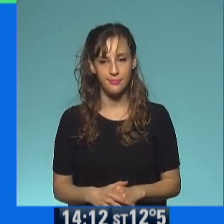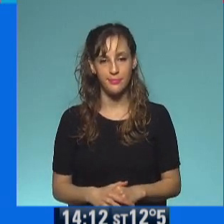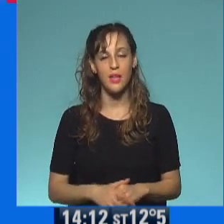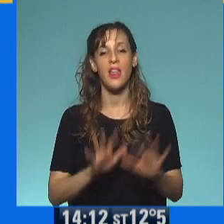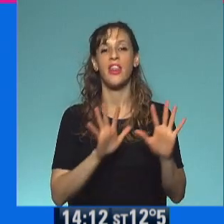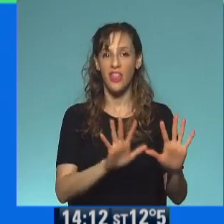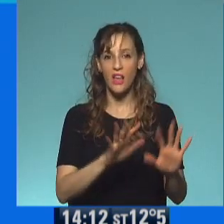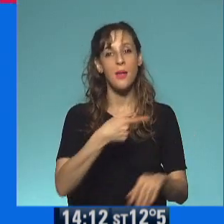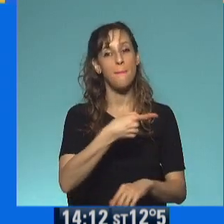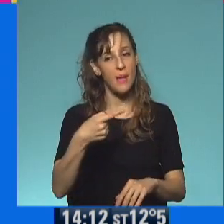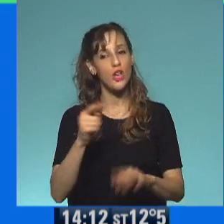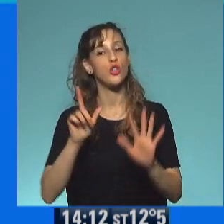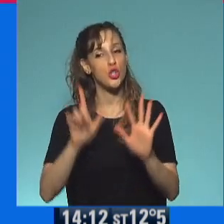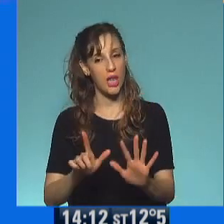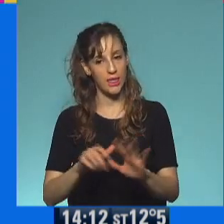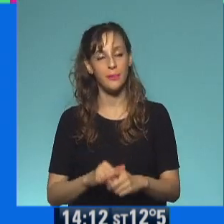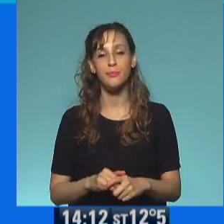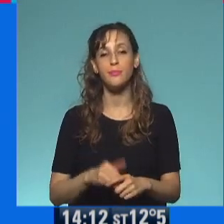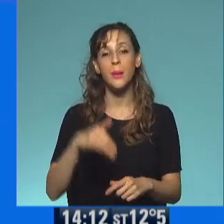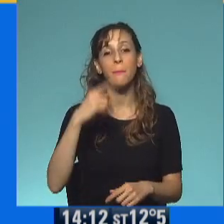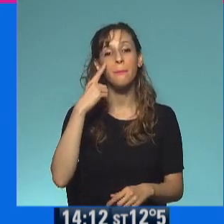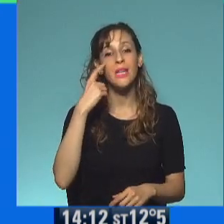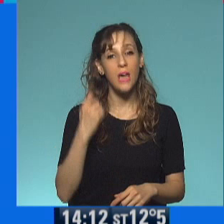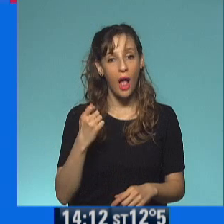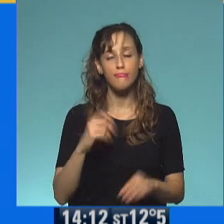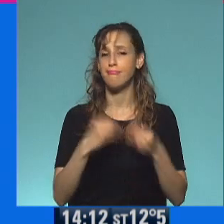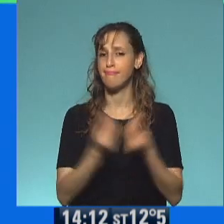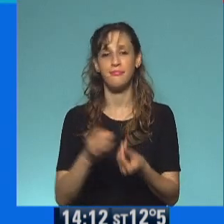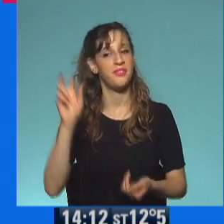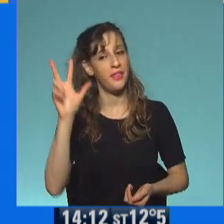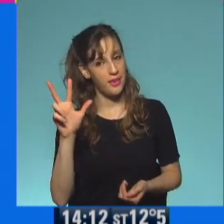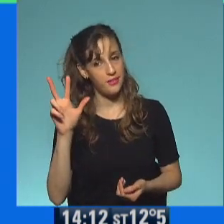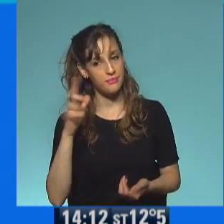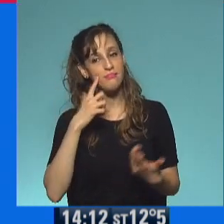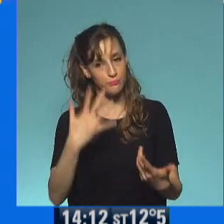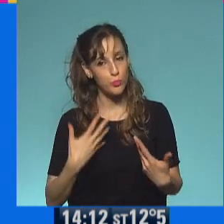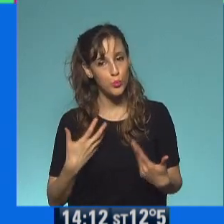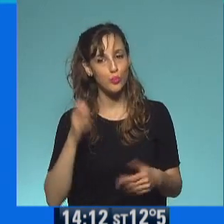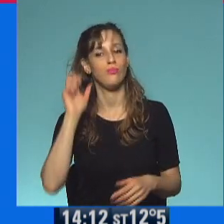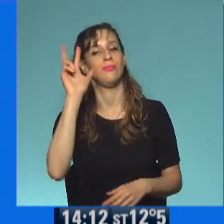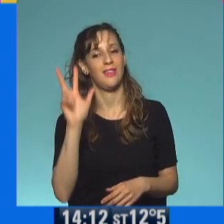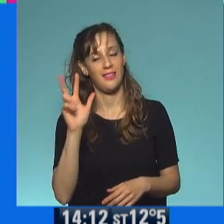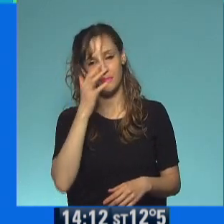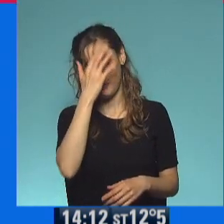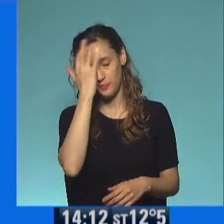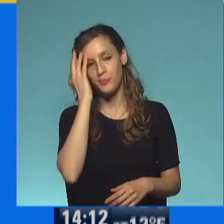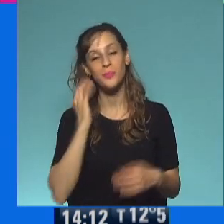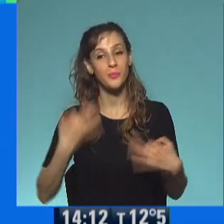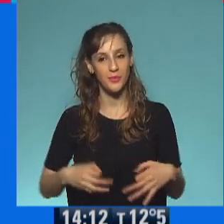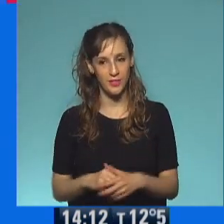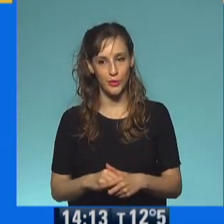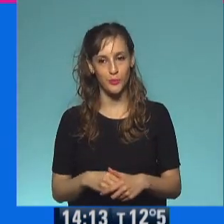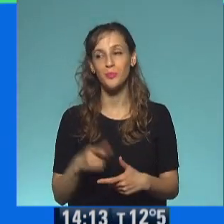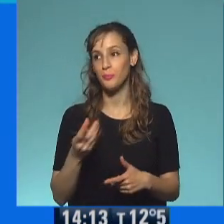10 menos 7. Mía. Dice 3. Nos cuenta el resultado. Bien.